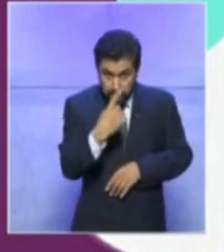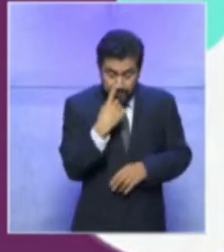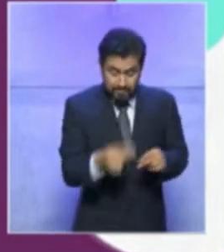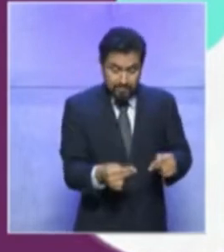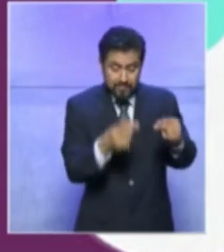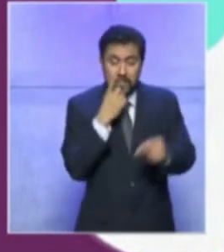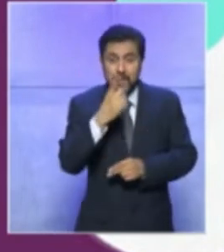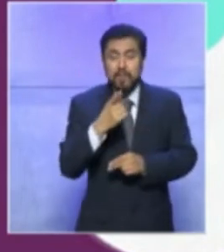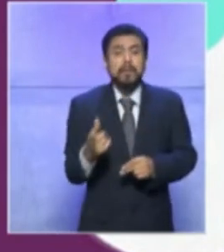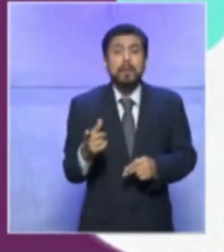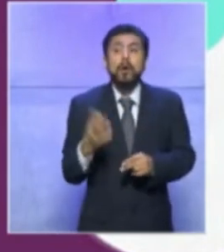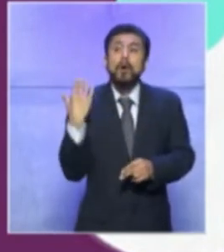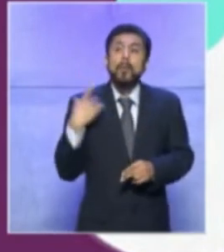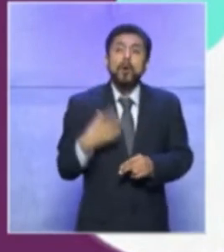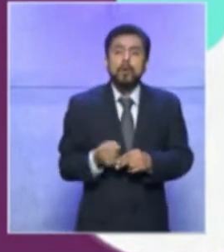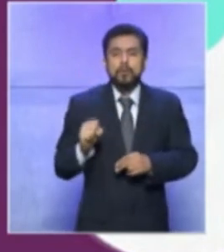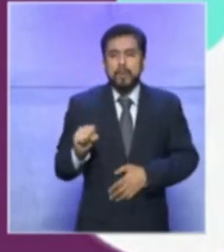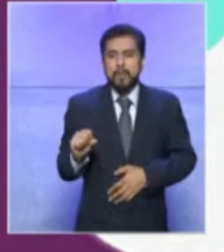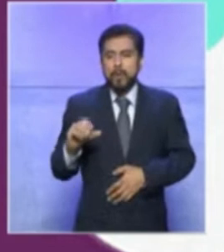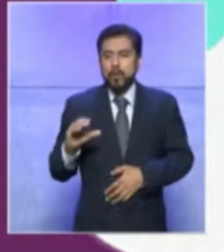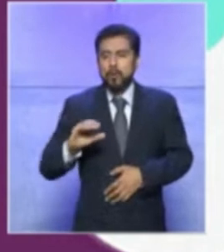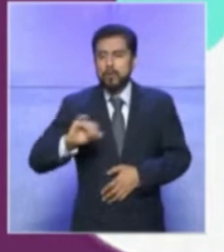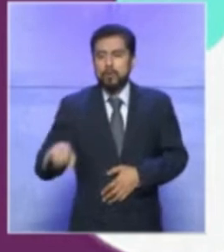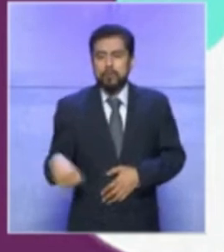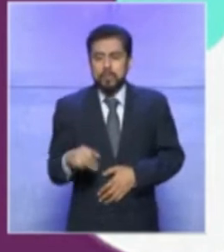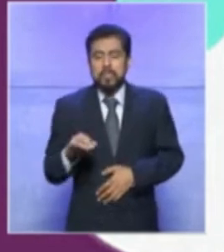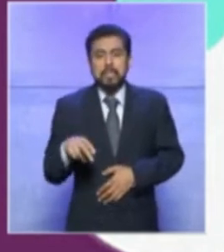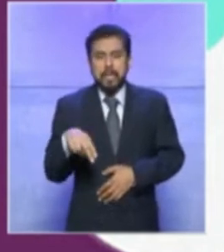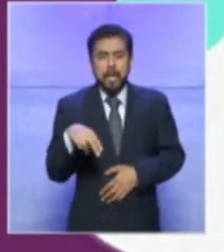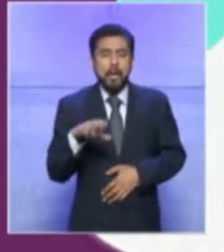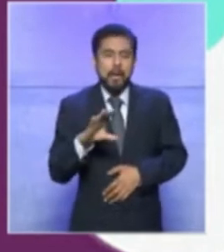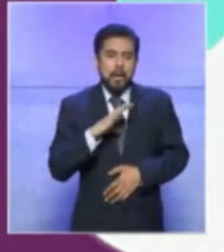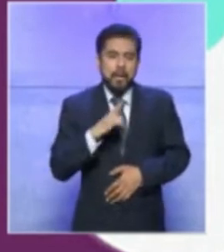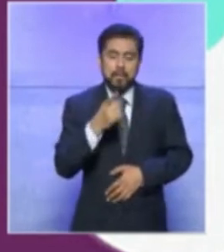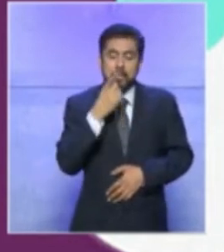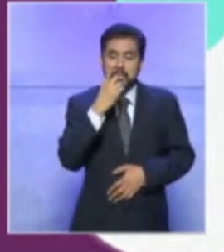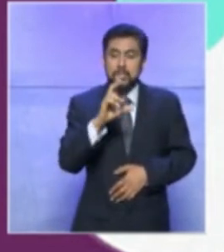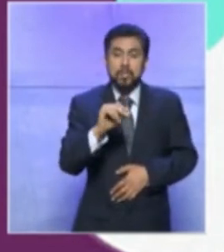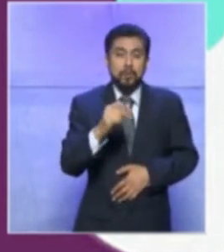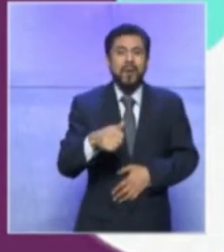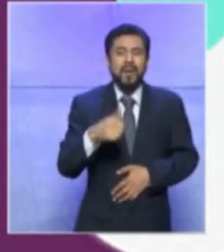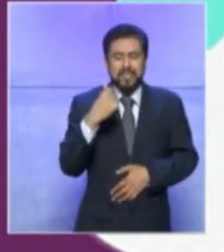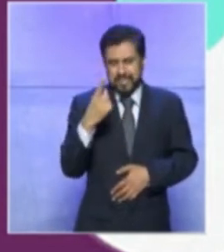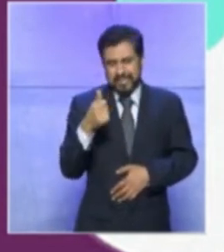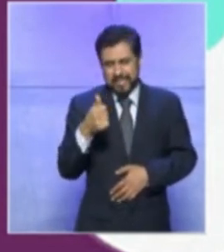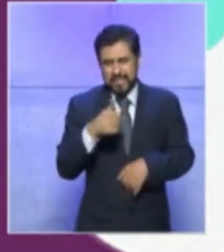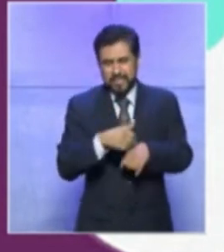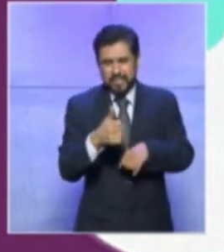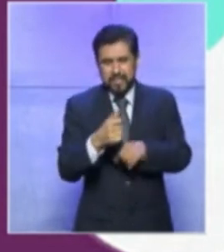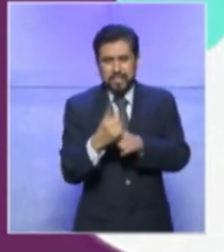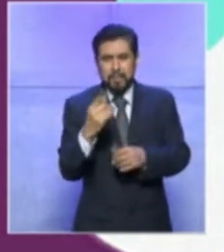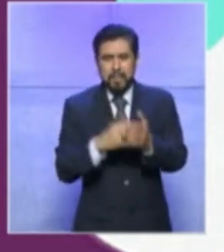aplicar el criterio que sostuvo la Suprema Corte de Justicia de la Nación en la acción de inconstitucionalidad 6 del 98. A juicio